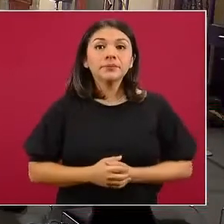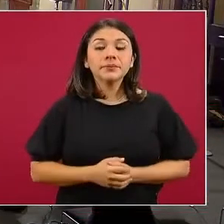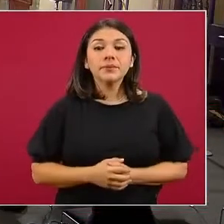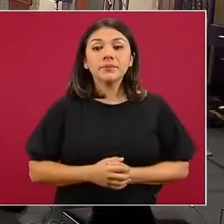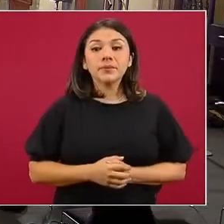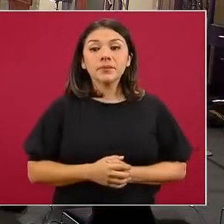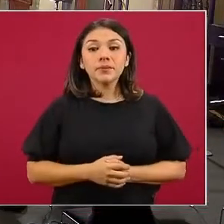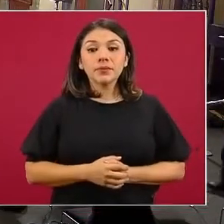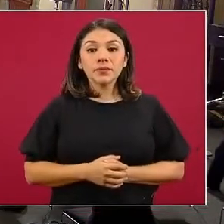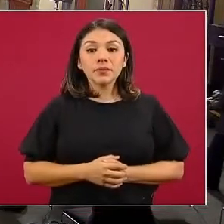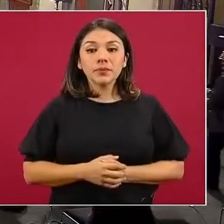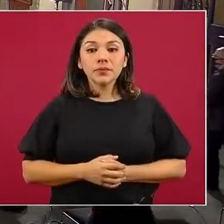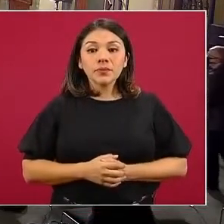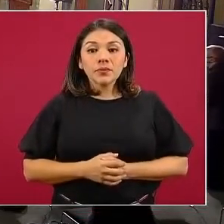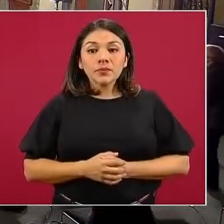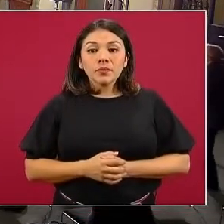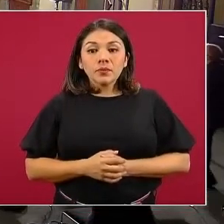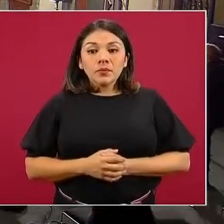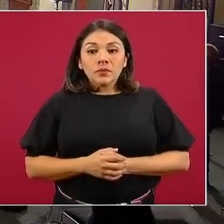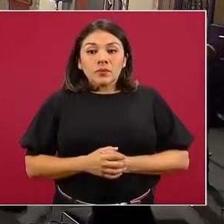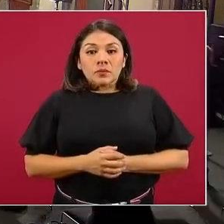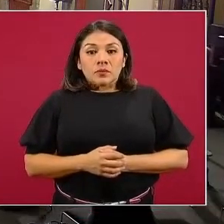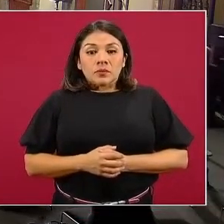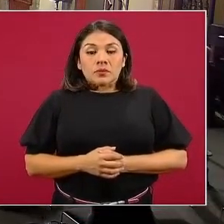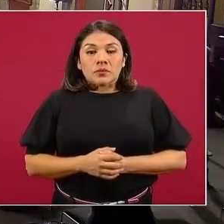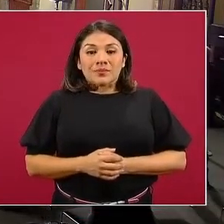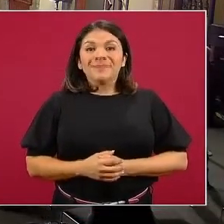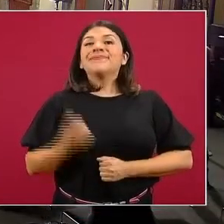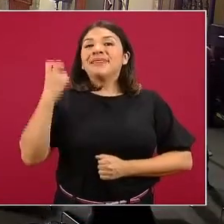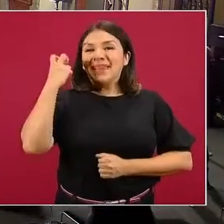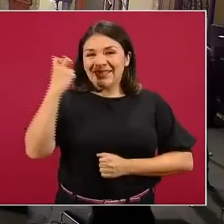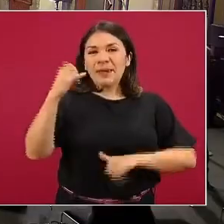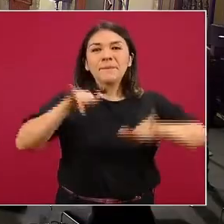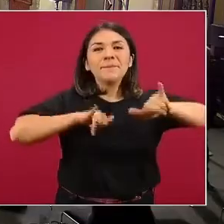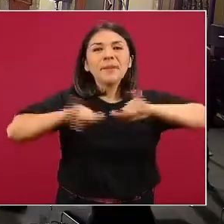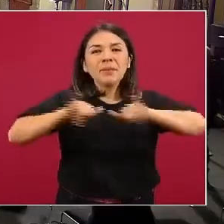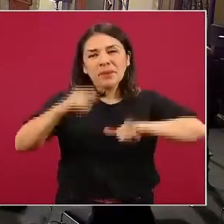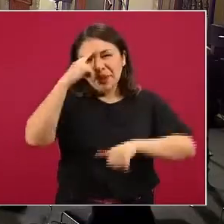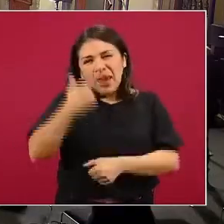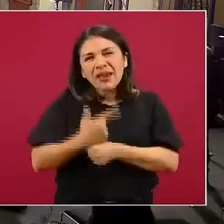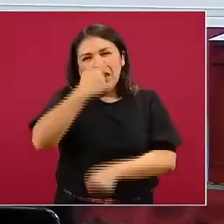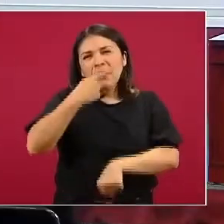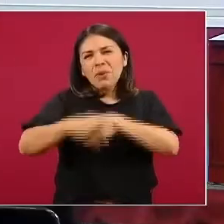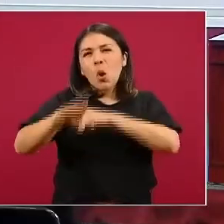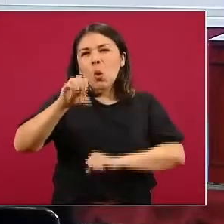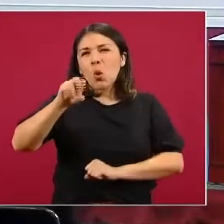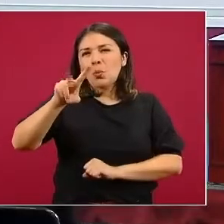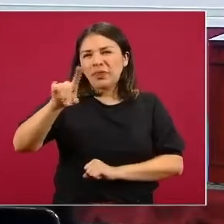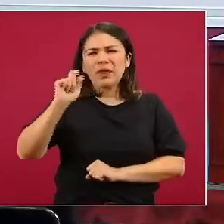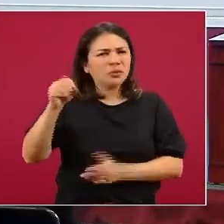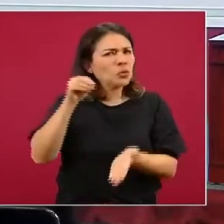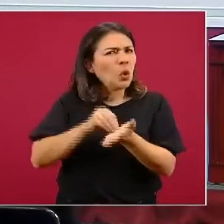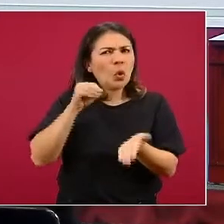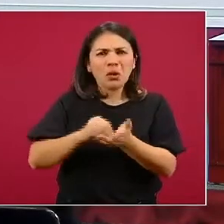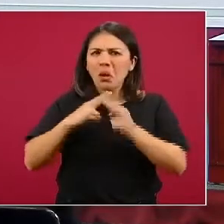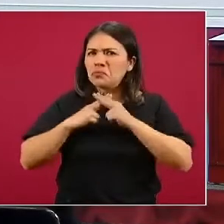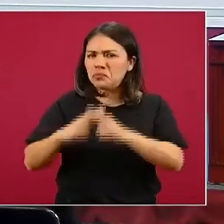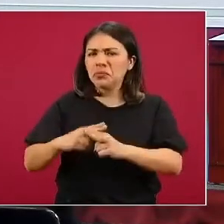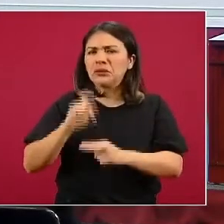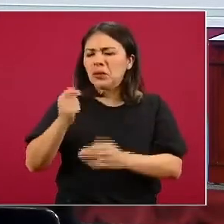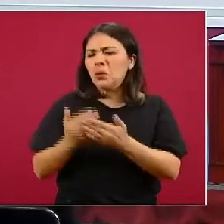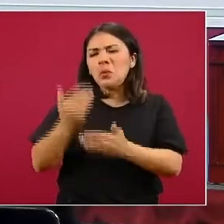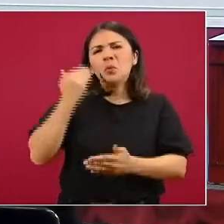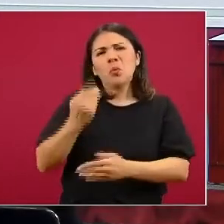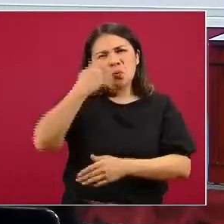Este sí es el mapa de riesgo COVID. sigue vigente, lo presentamos la semana